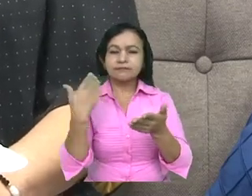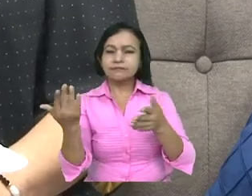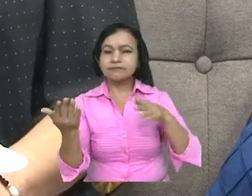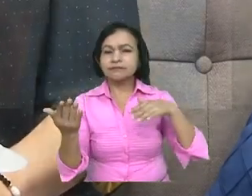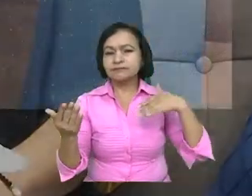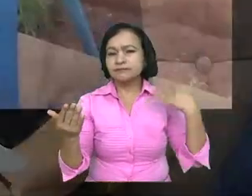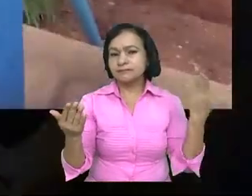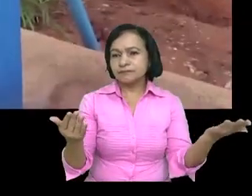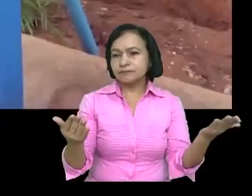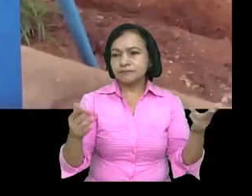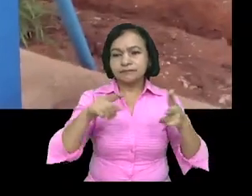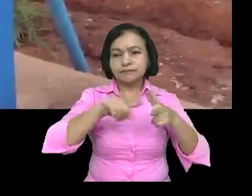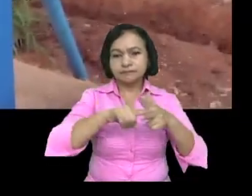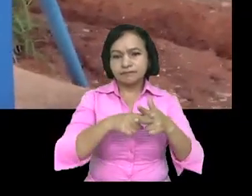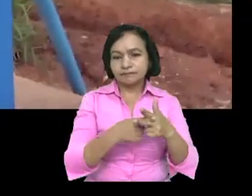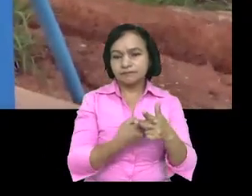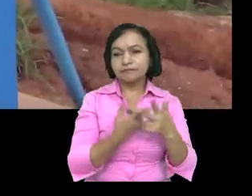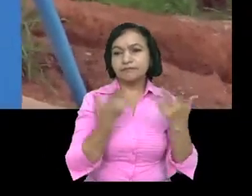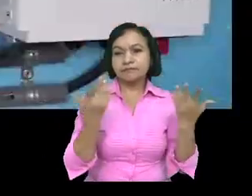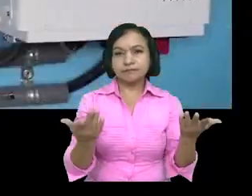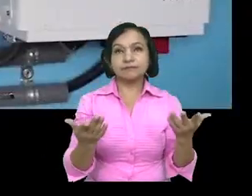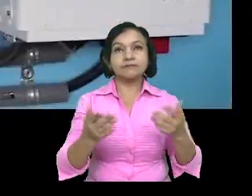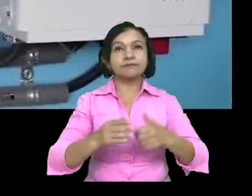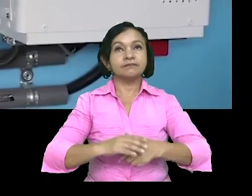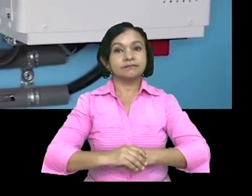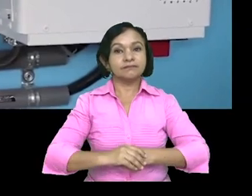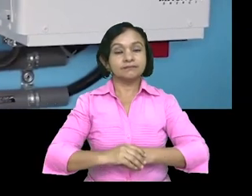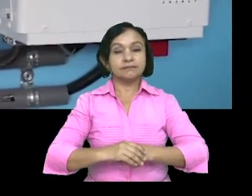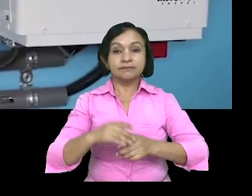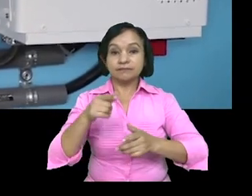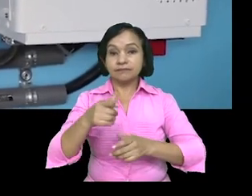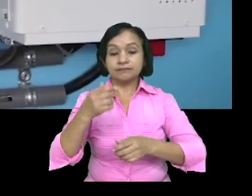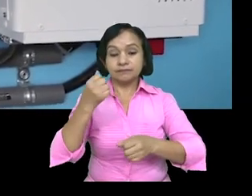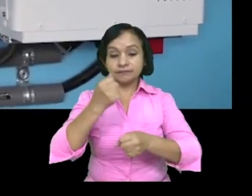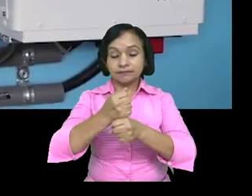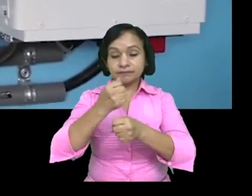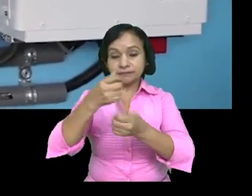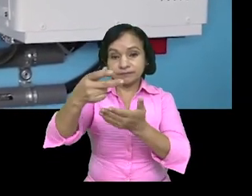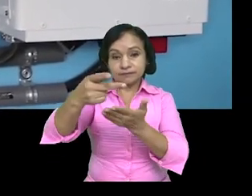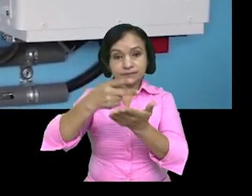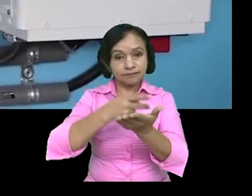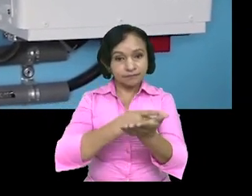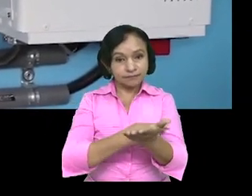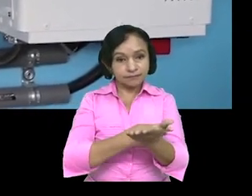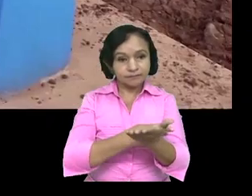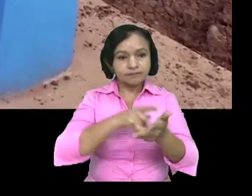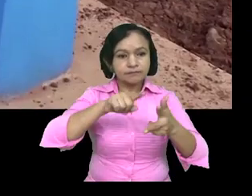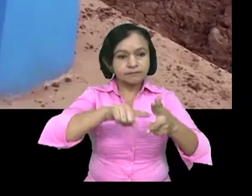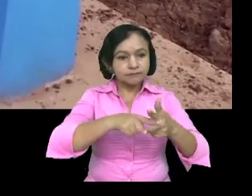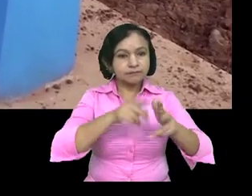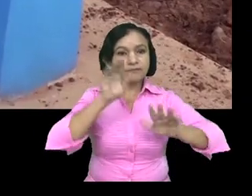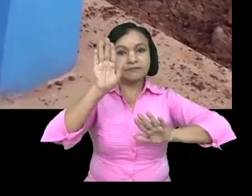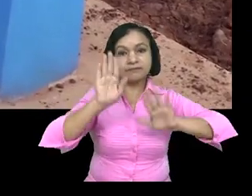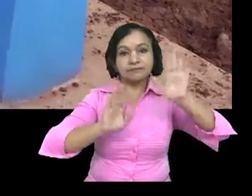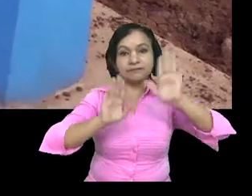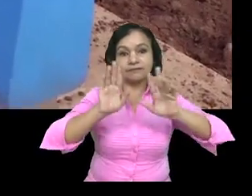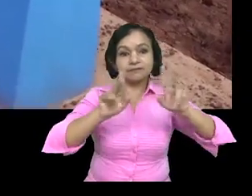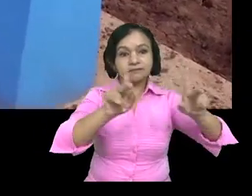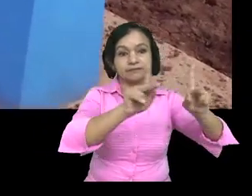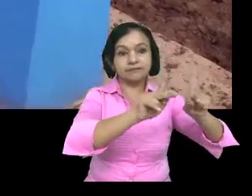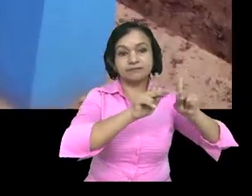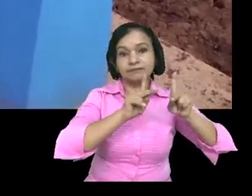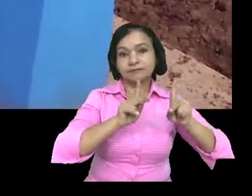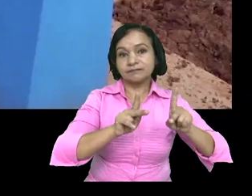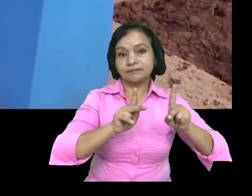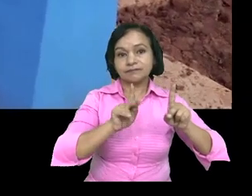situación inicial, ¿verdad?, en la ejecución de un proyecto, y desde ahí ya están participando las comunidades. O sea,